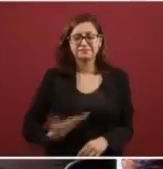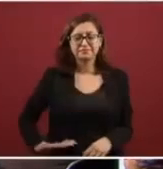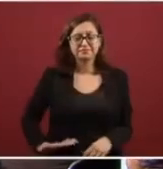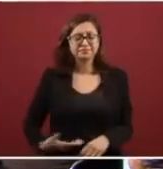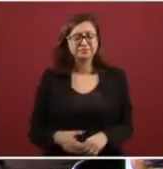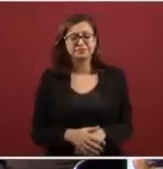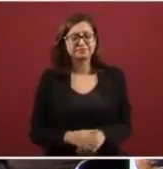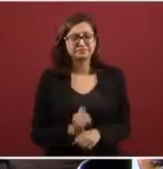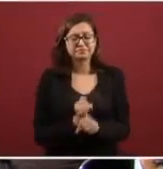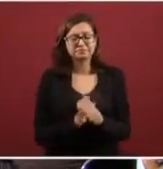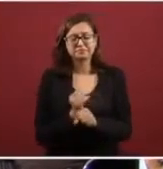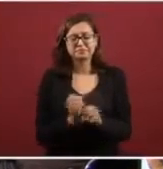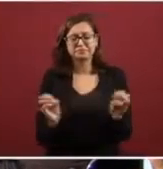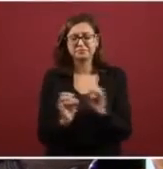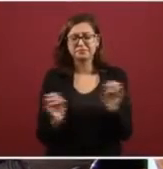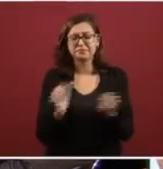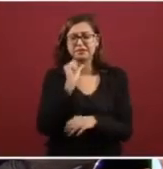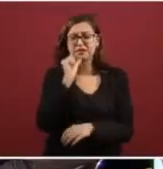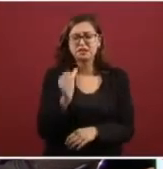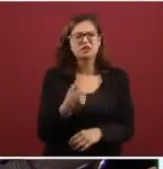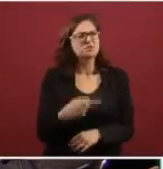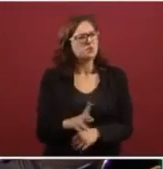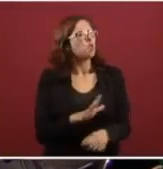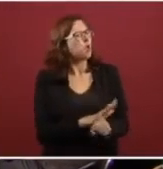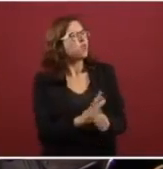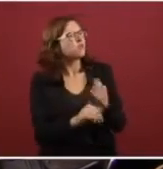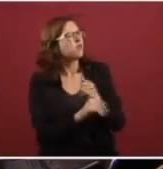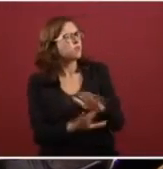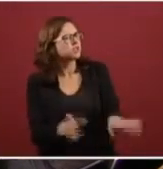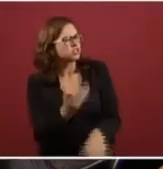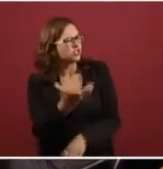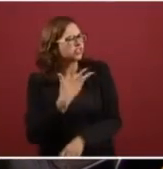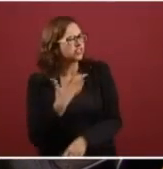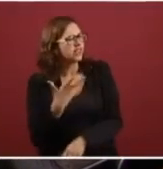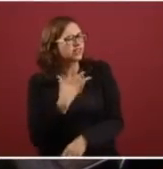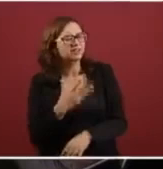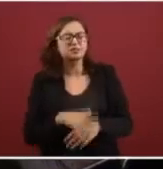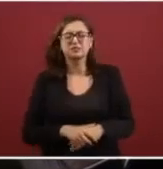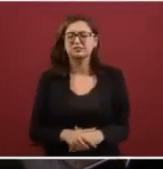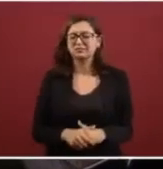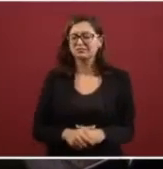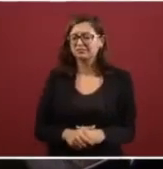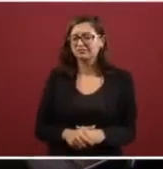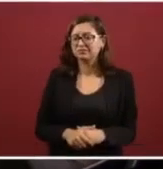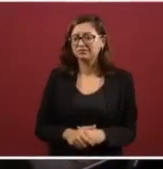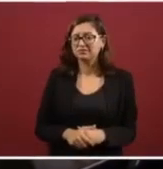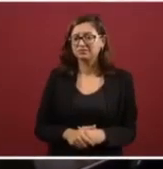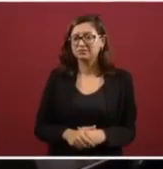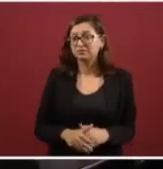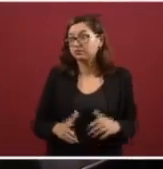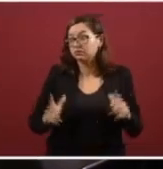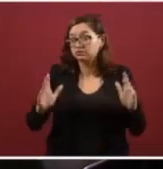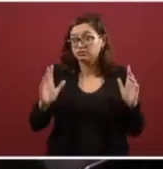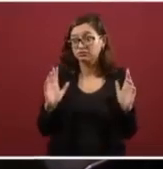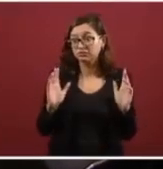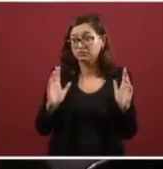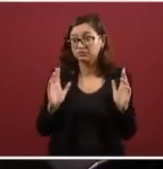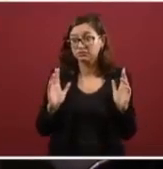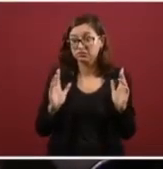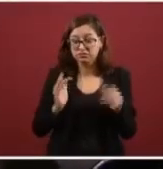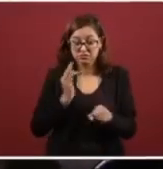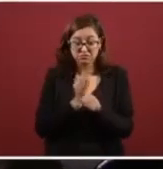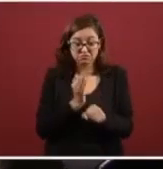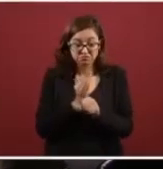aclaró que él votaría por poner punto final al tema porque no quiere empantanarse. No hay ninguna investigación en